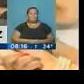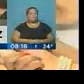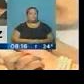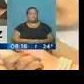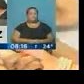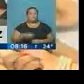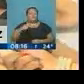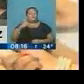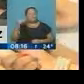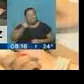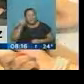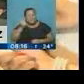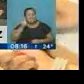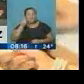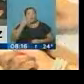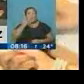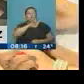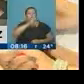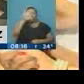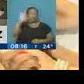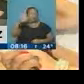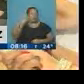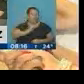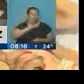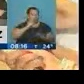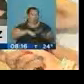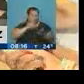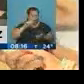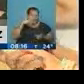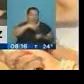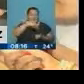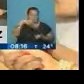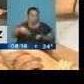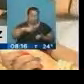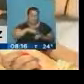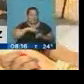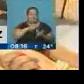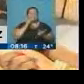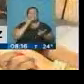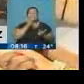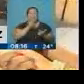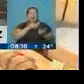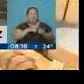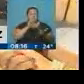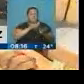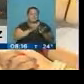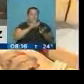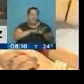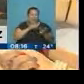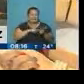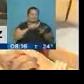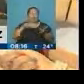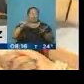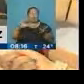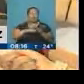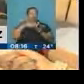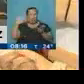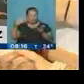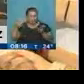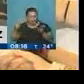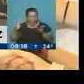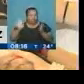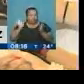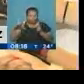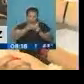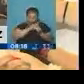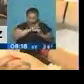se intentó y hubo 4 provincias que no quisieron firmar: Neuquén, San Luis, Salta y la provincia de Buenos Aires.